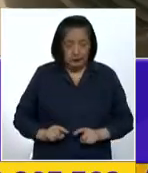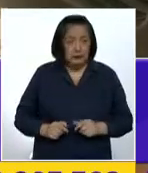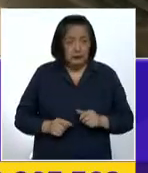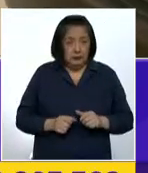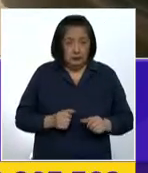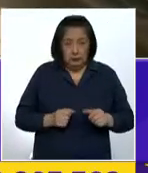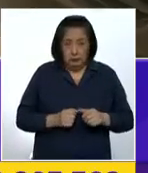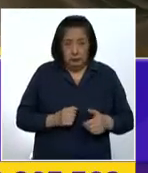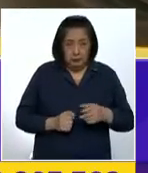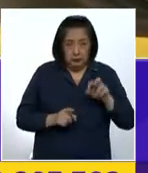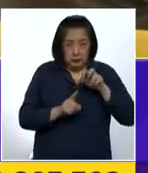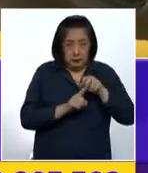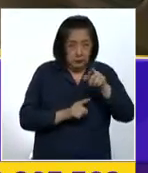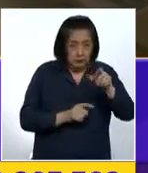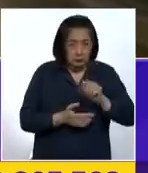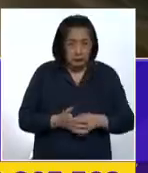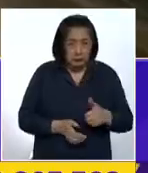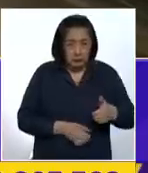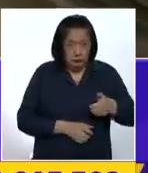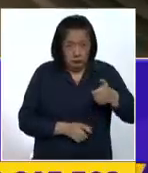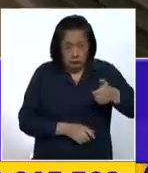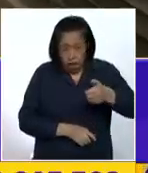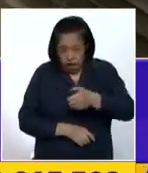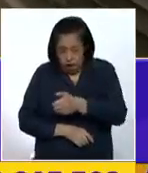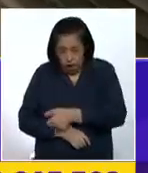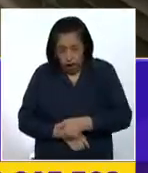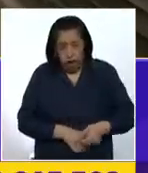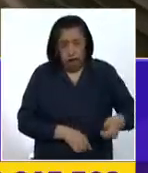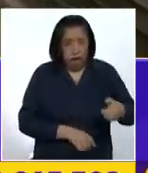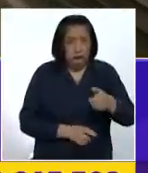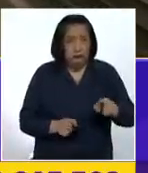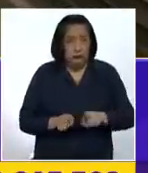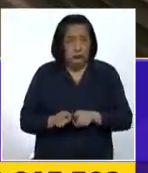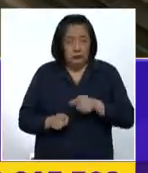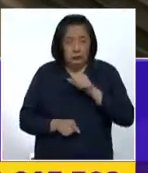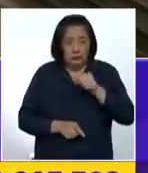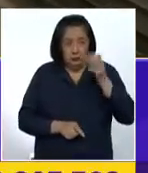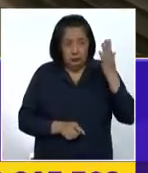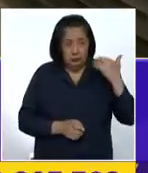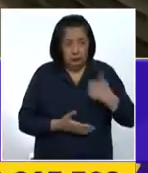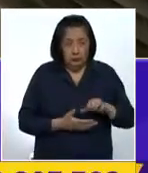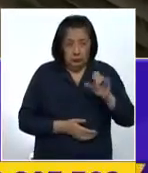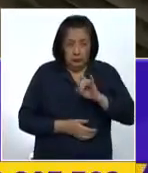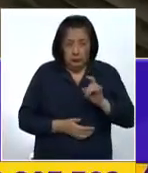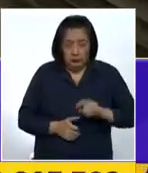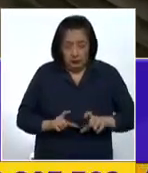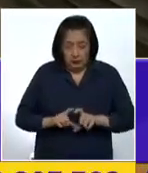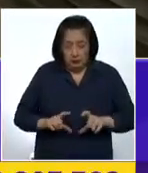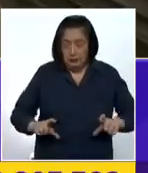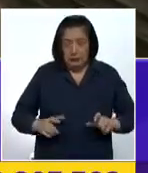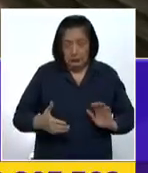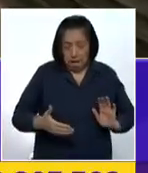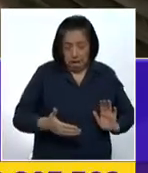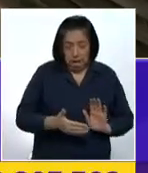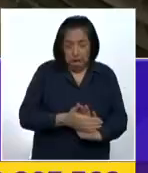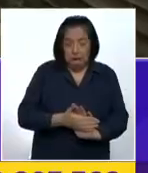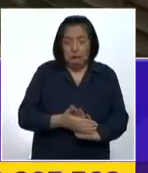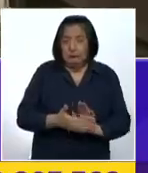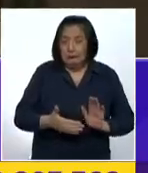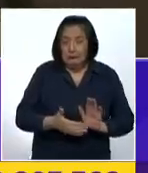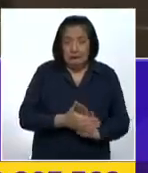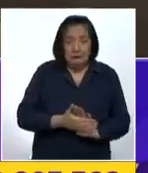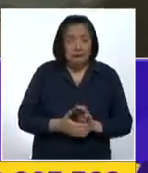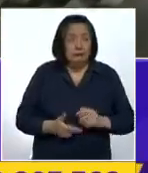también manchada con aerosol negro, y según nos han dicho también, ayer habrían utilizado placas imantadas, placas que han sido